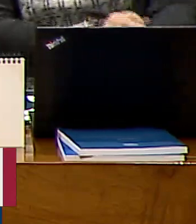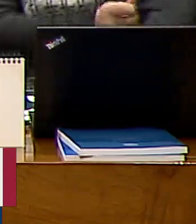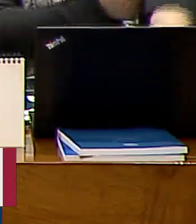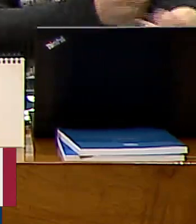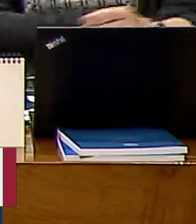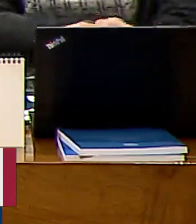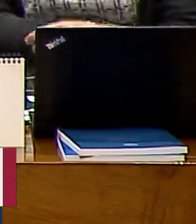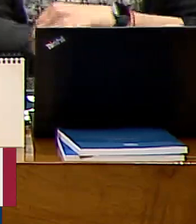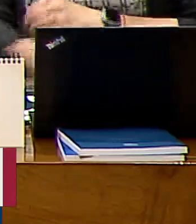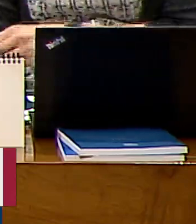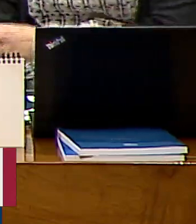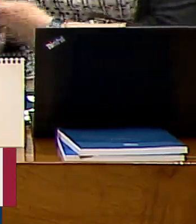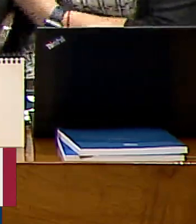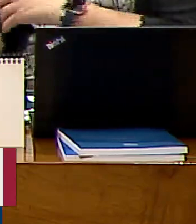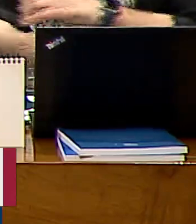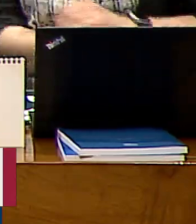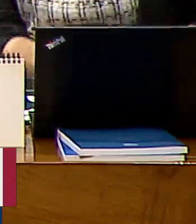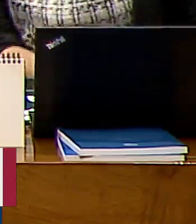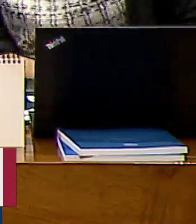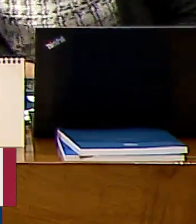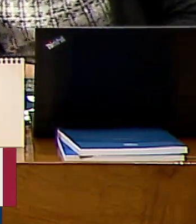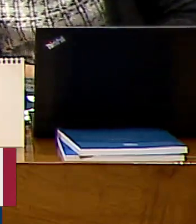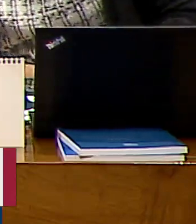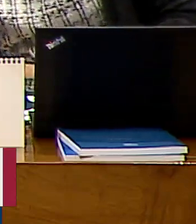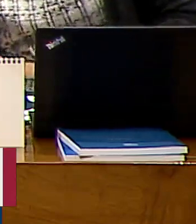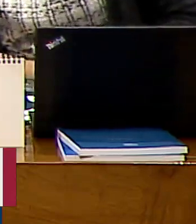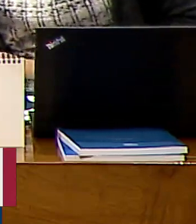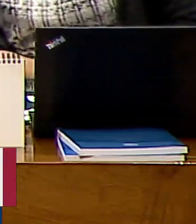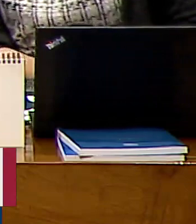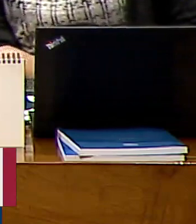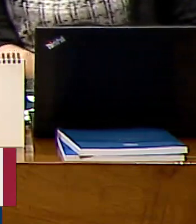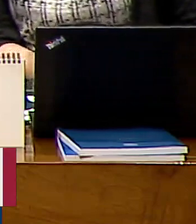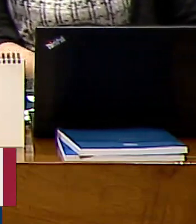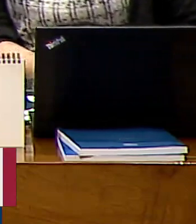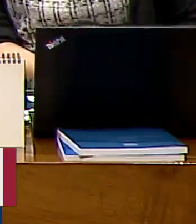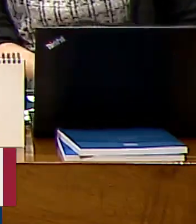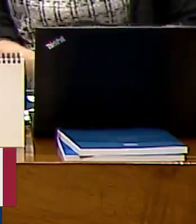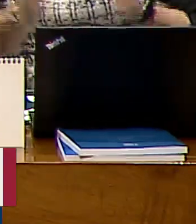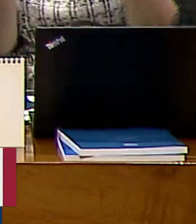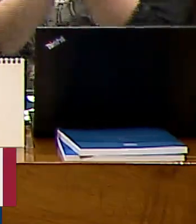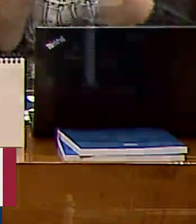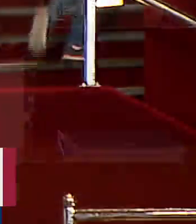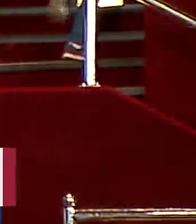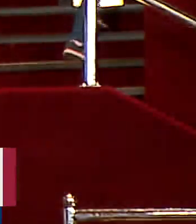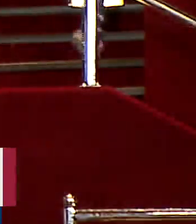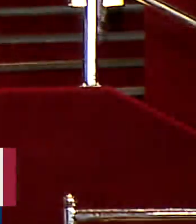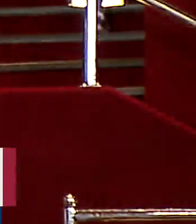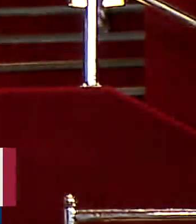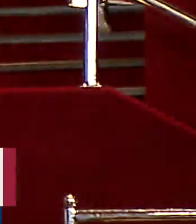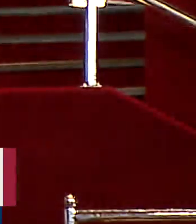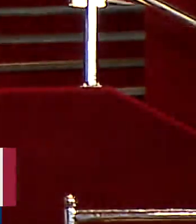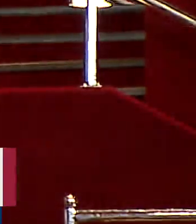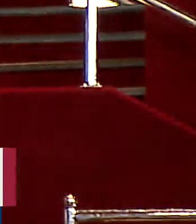de los cuartos medios del Colegio Sagrado Corazón de Apoquindo, que se encuentran en las tribunas,